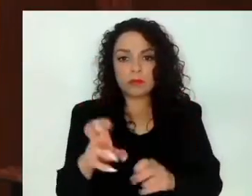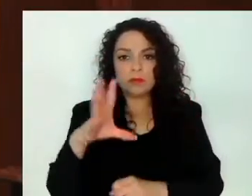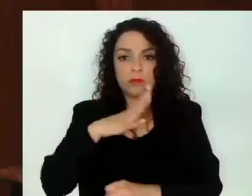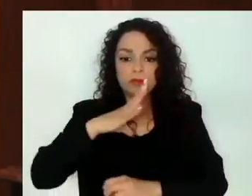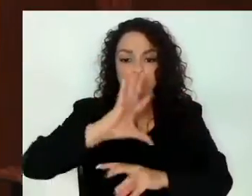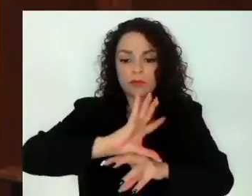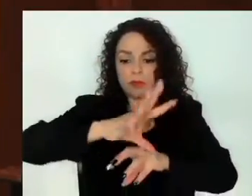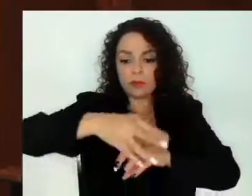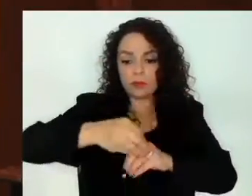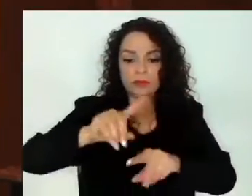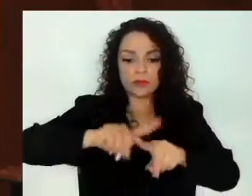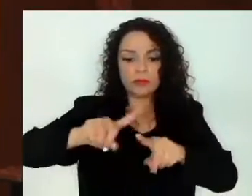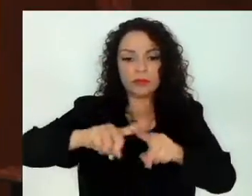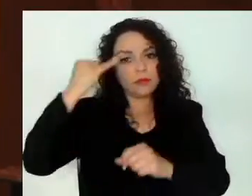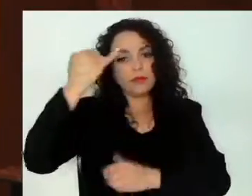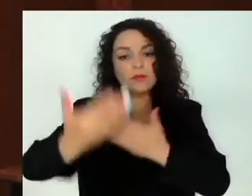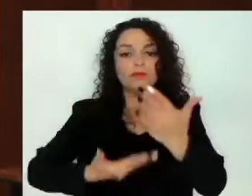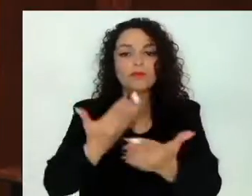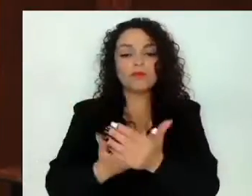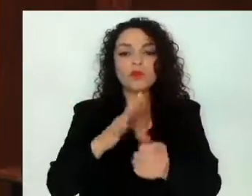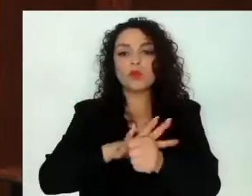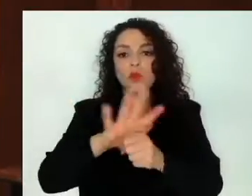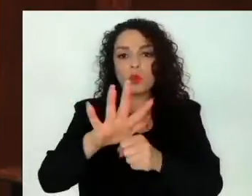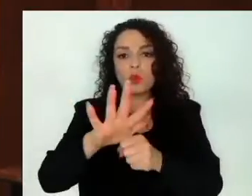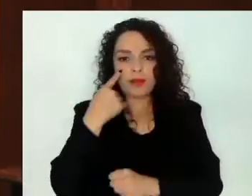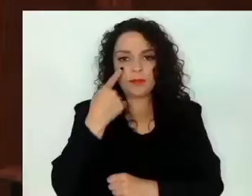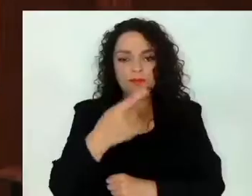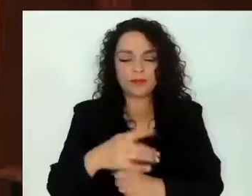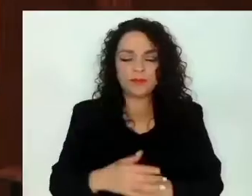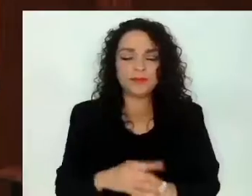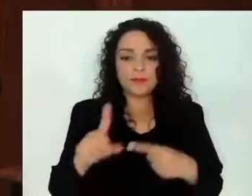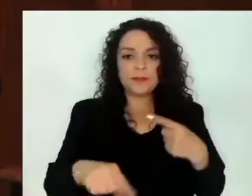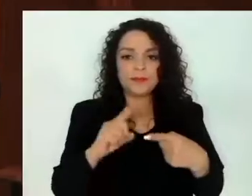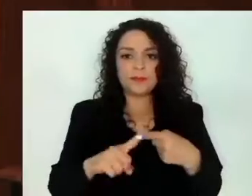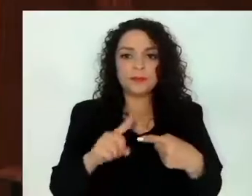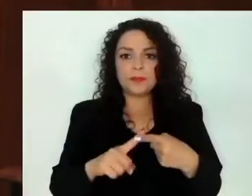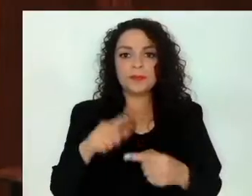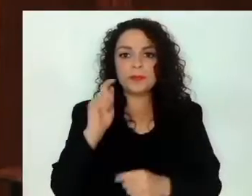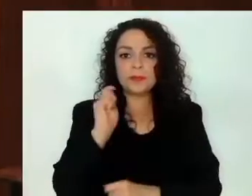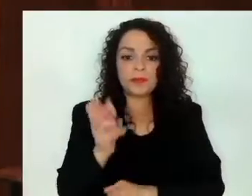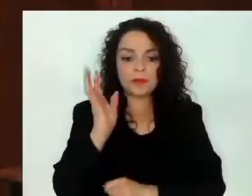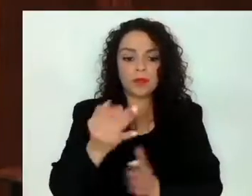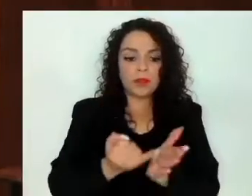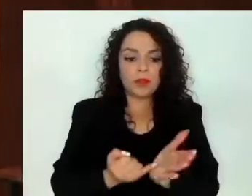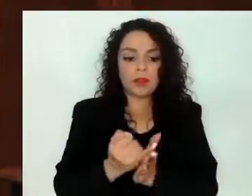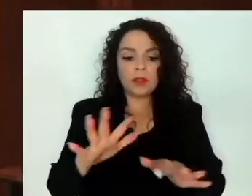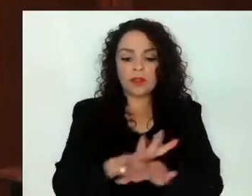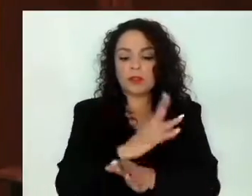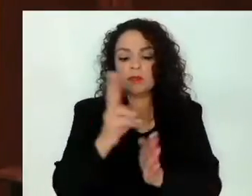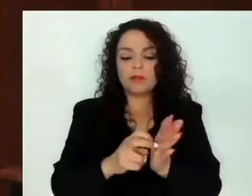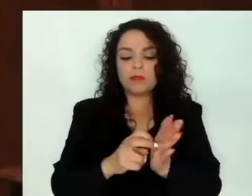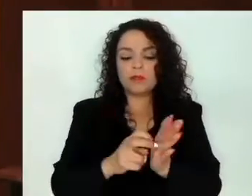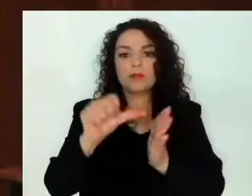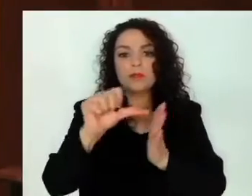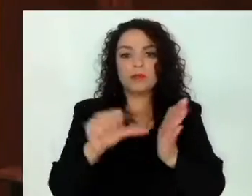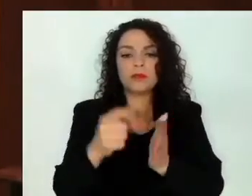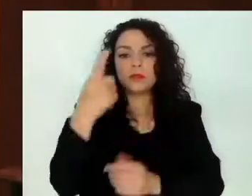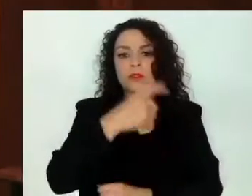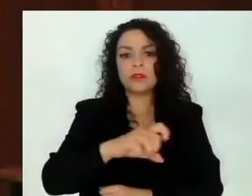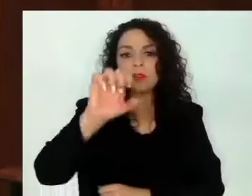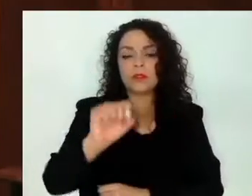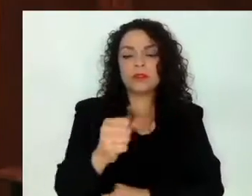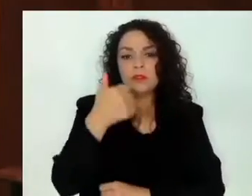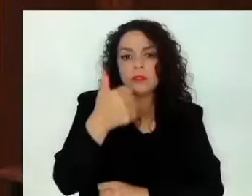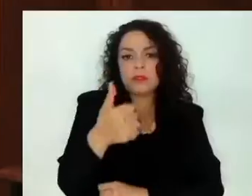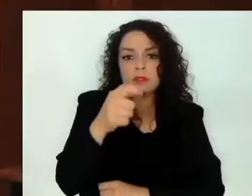las iniciativas siguientes. Iniciativa con proyecto de decreto por el que se reforma el artículo 166 ter y se